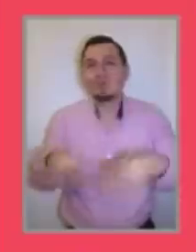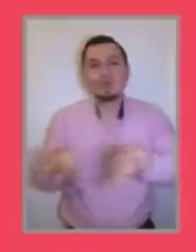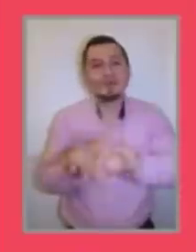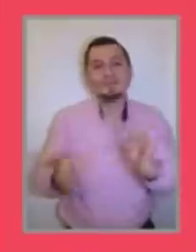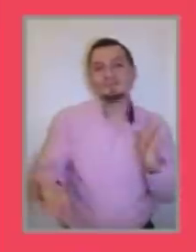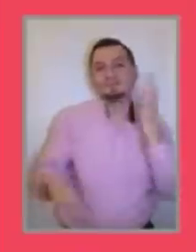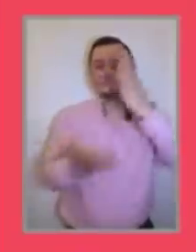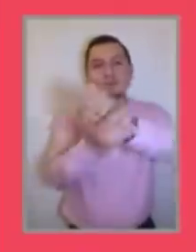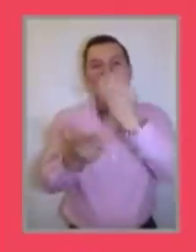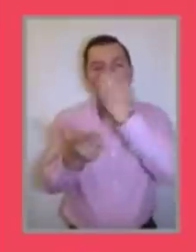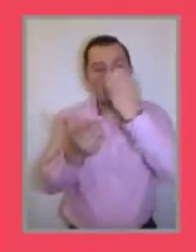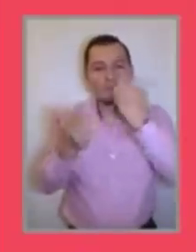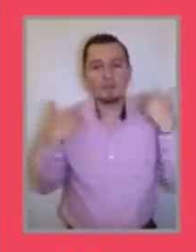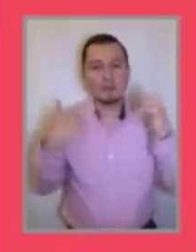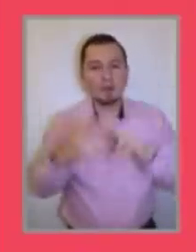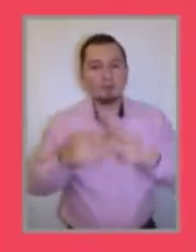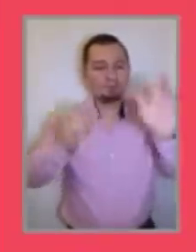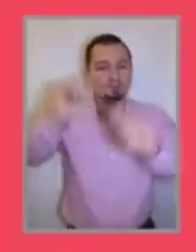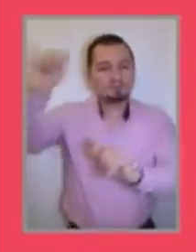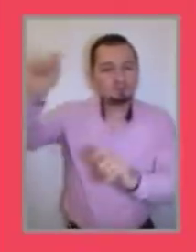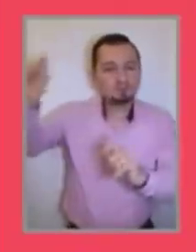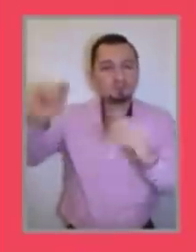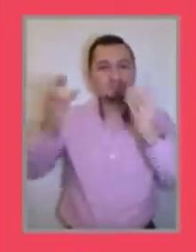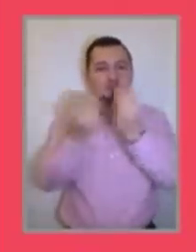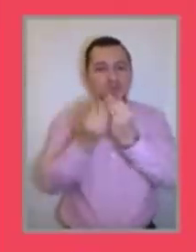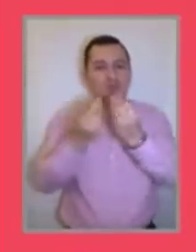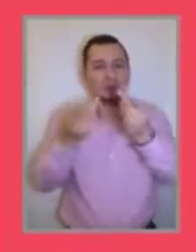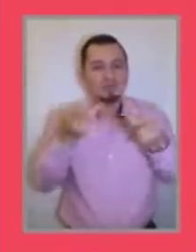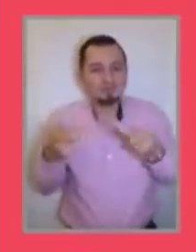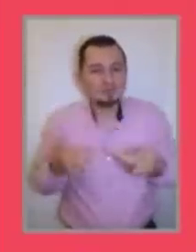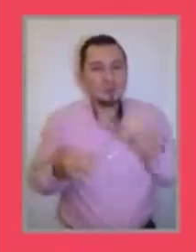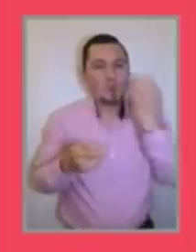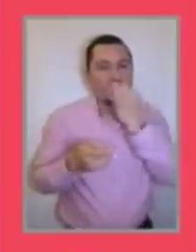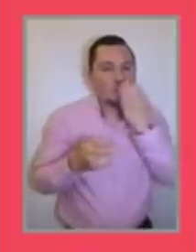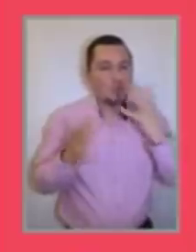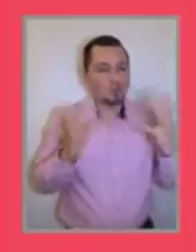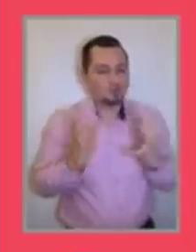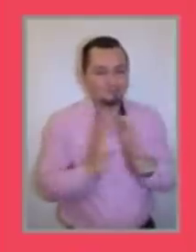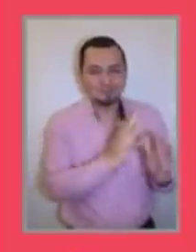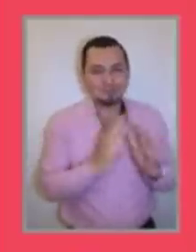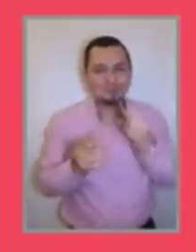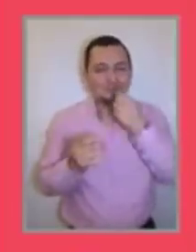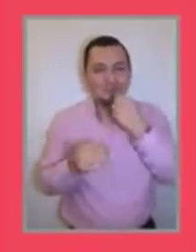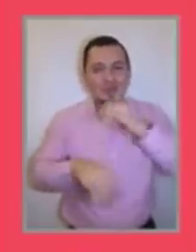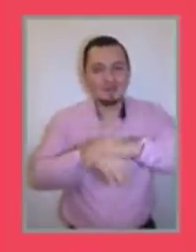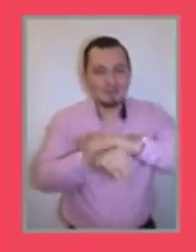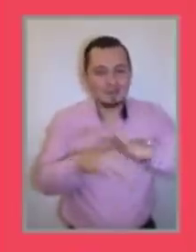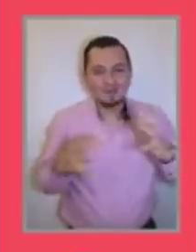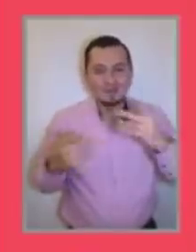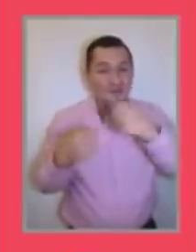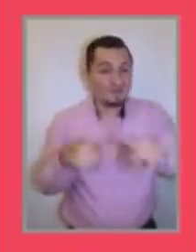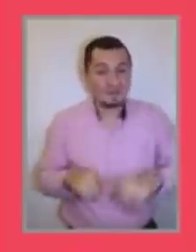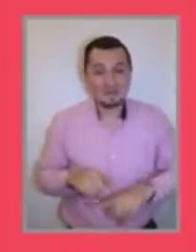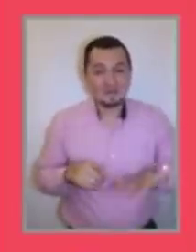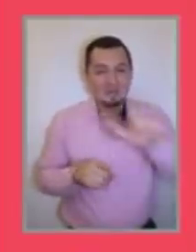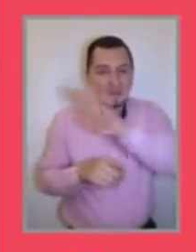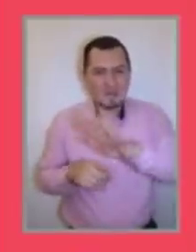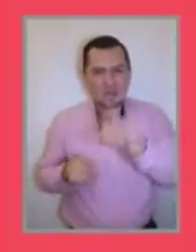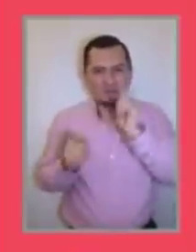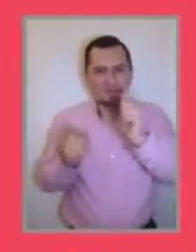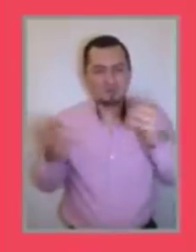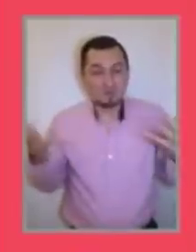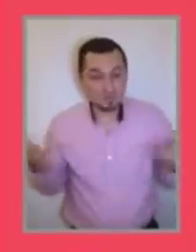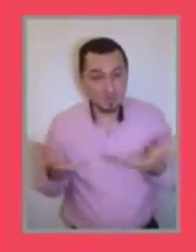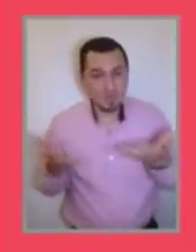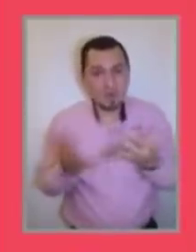porque no solo se adquieren conocimientos, se adquieren habilidades, hábitos, habilidades psicoemocionales y las famosas habilidades blandas de